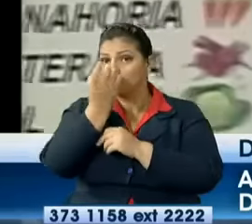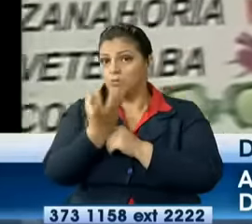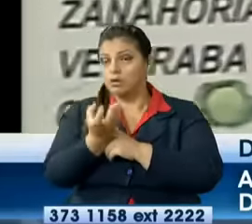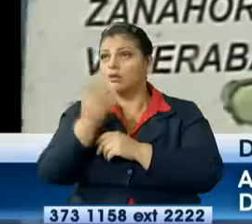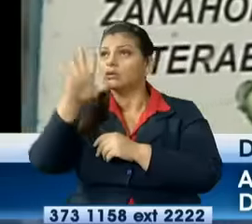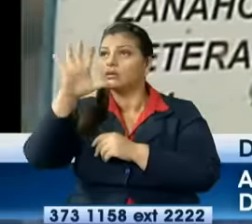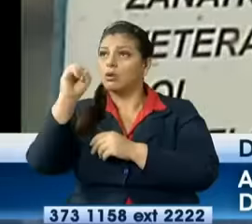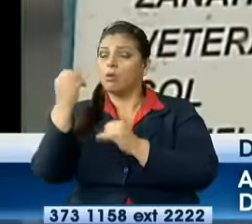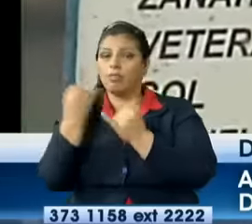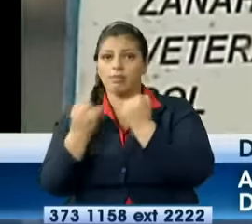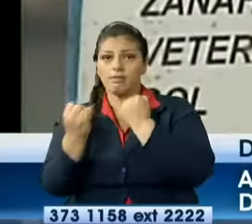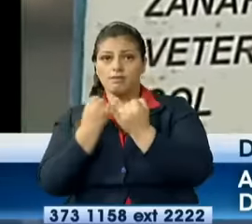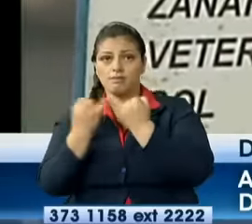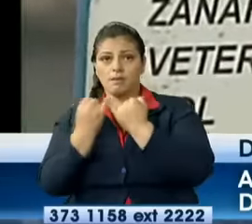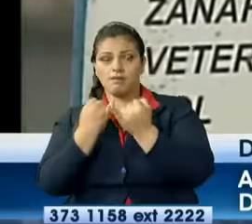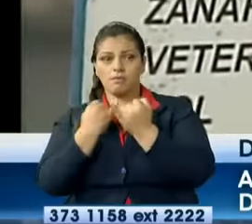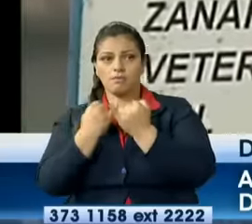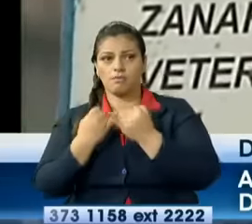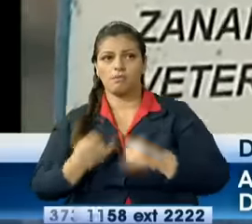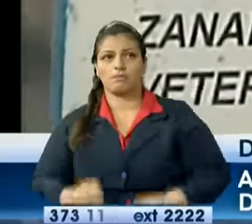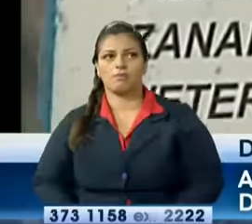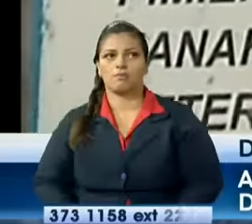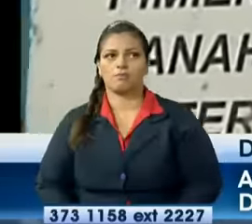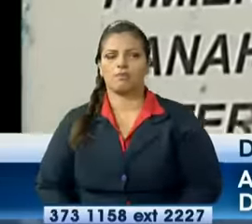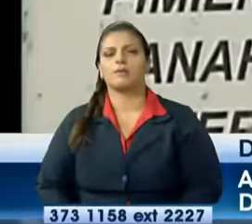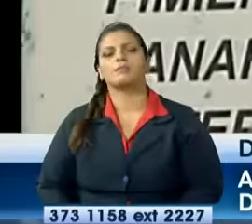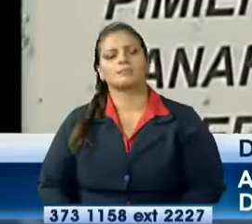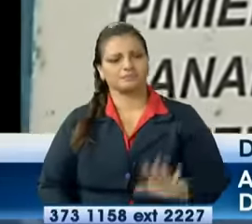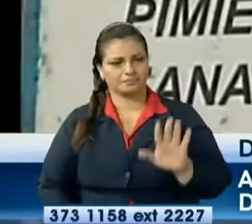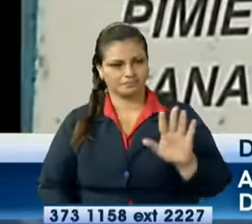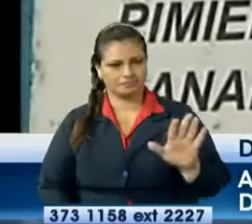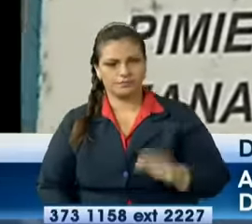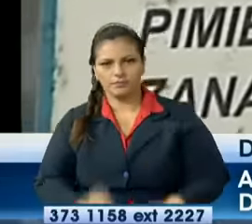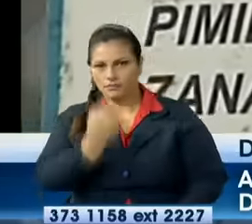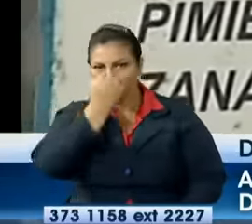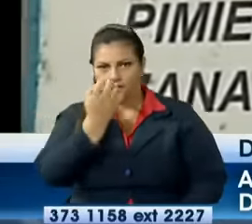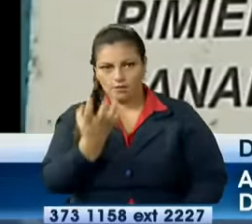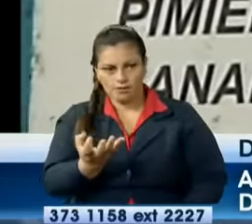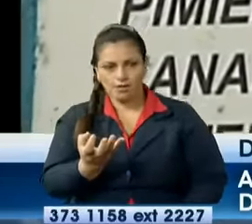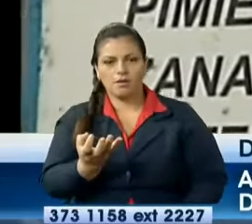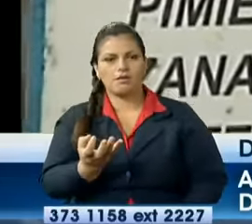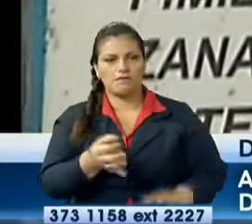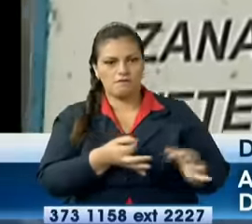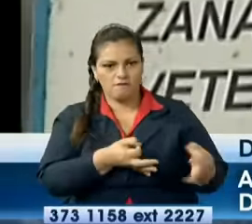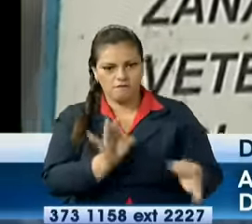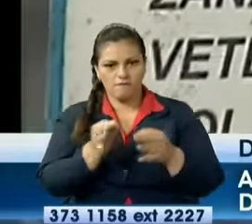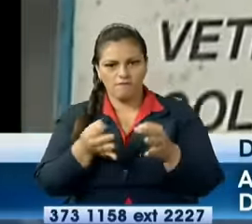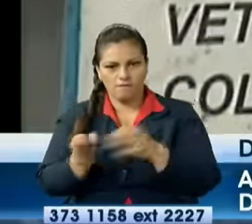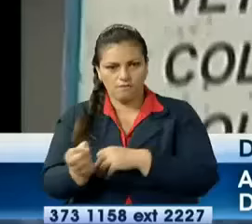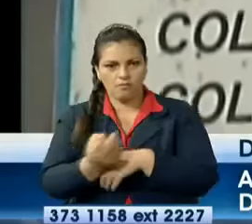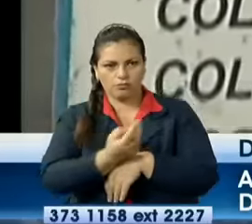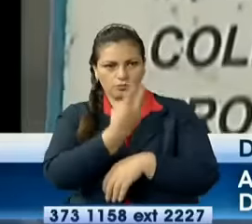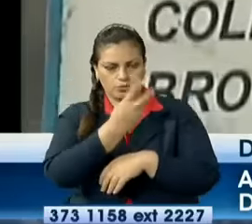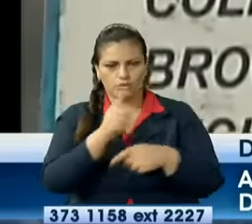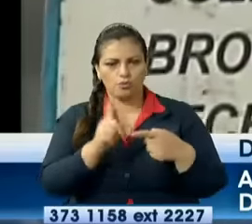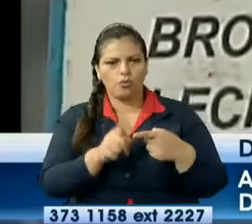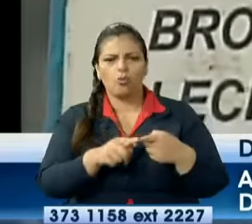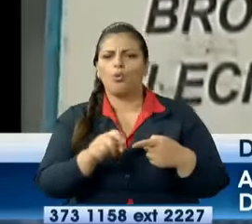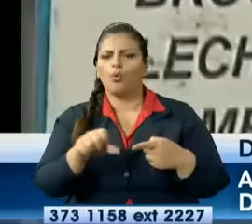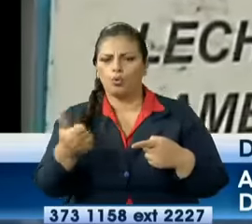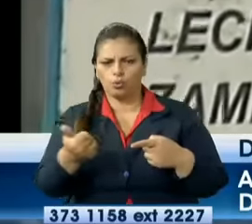eso, abogado? Bueno, el tomate hay de dos variedades. El tomate de pulpa, el serrano, que dice 50. Y el otro tomate